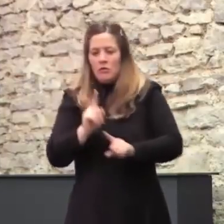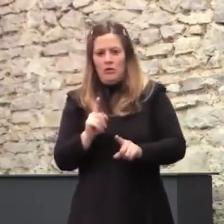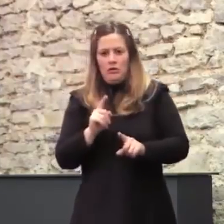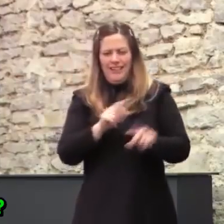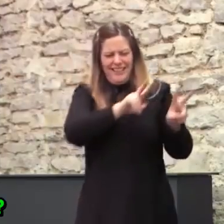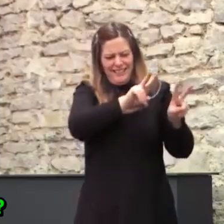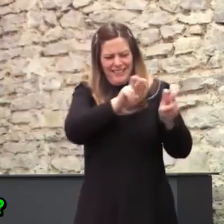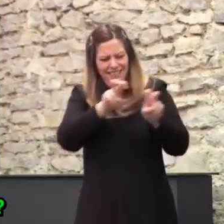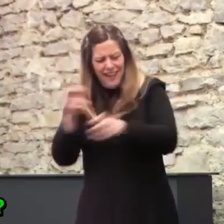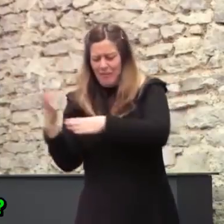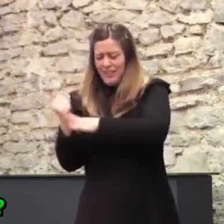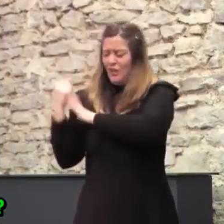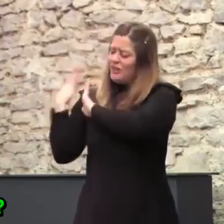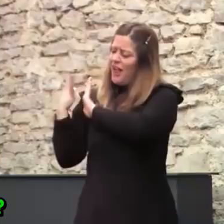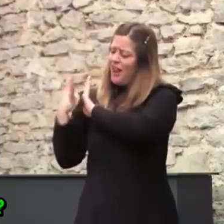a estos temas,